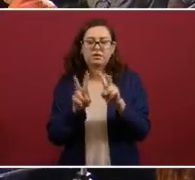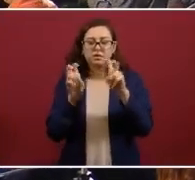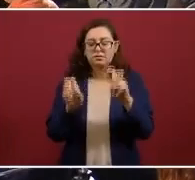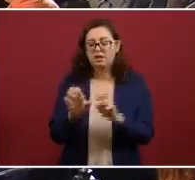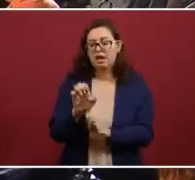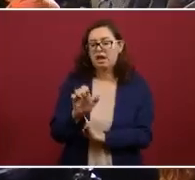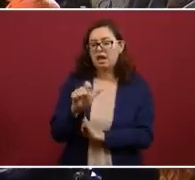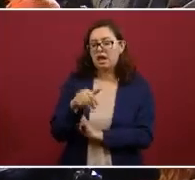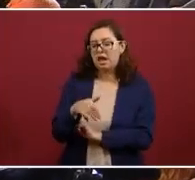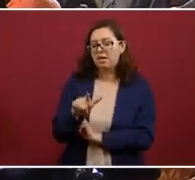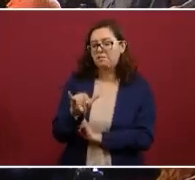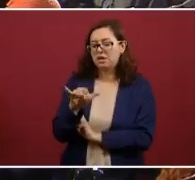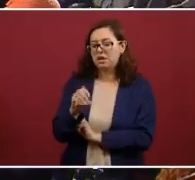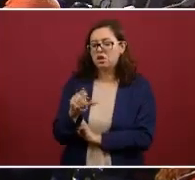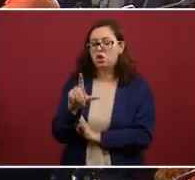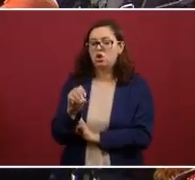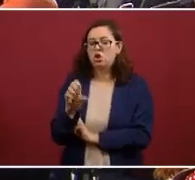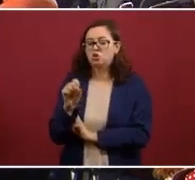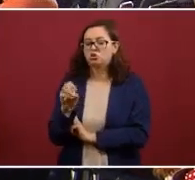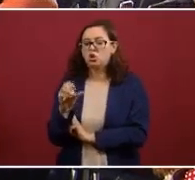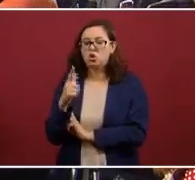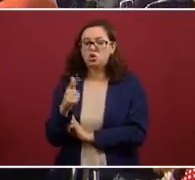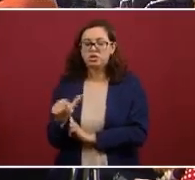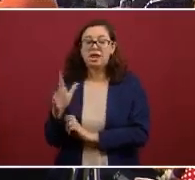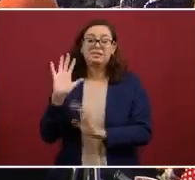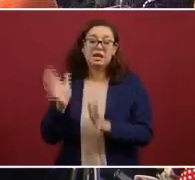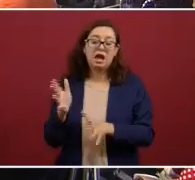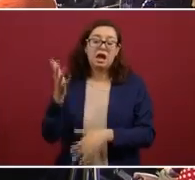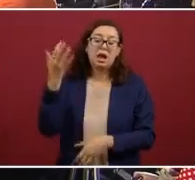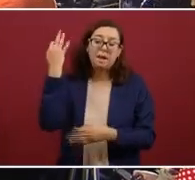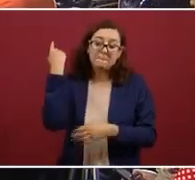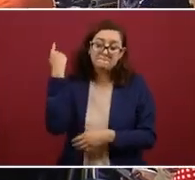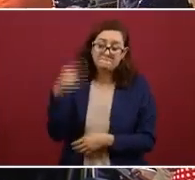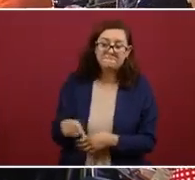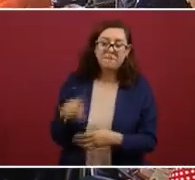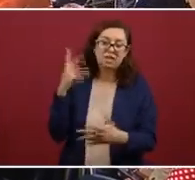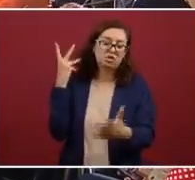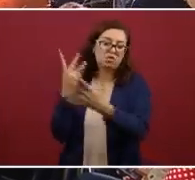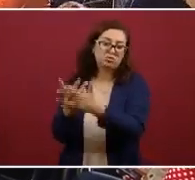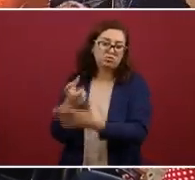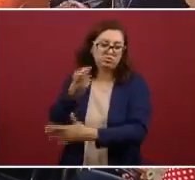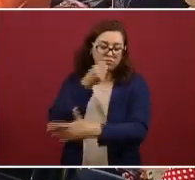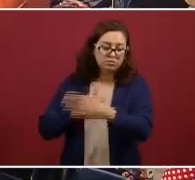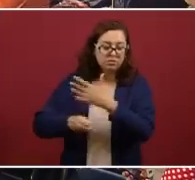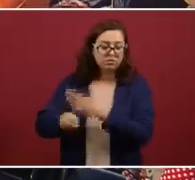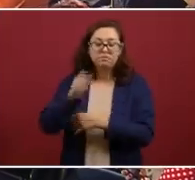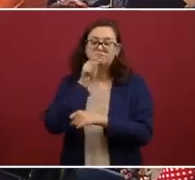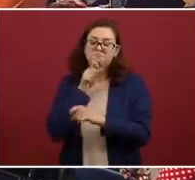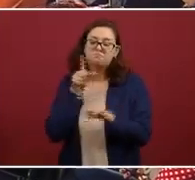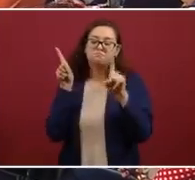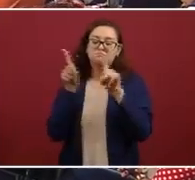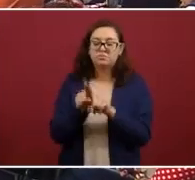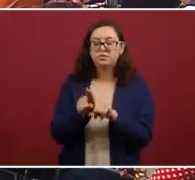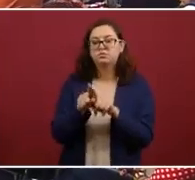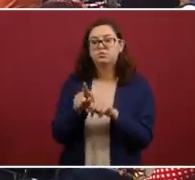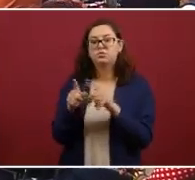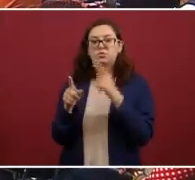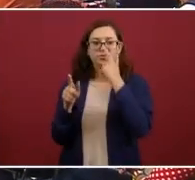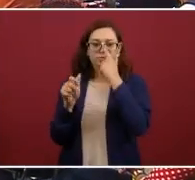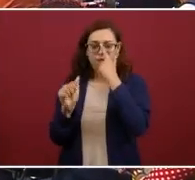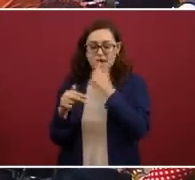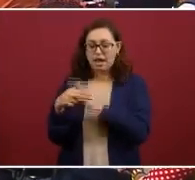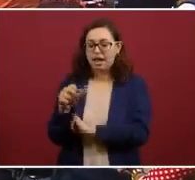que ya se le giró orden de aprehensión. También ya se capturó al dueño de Altos Hornos de México,